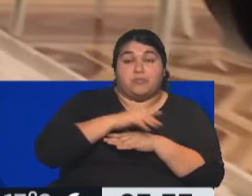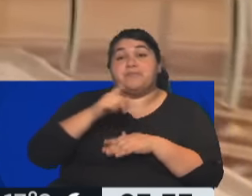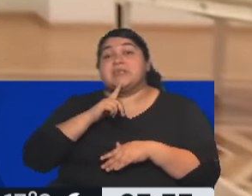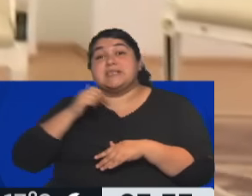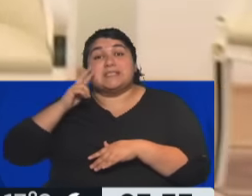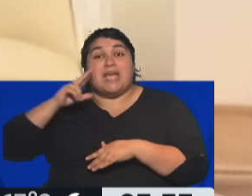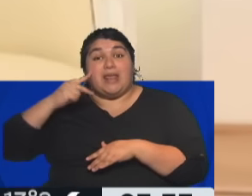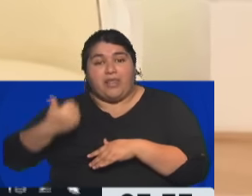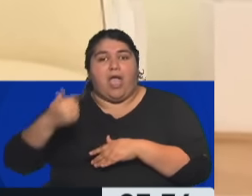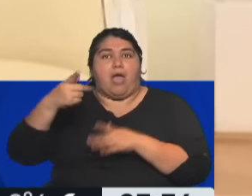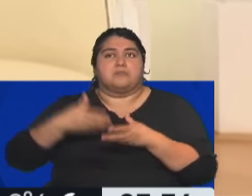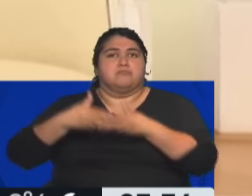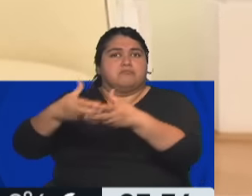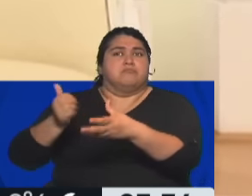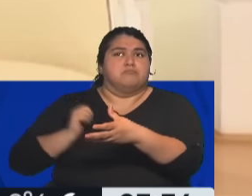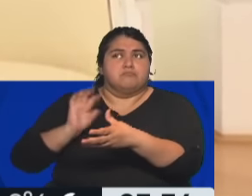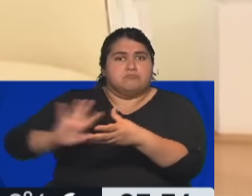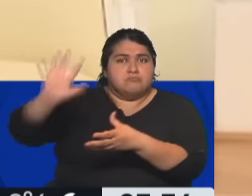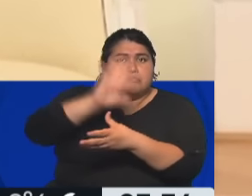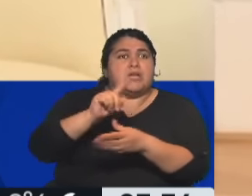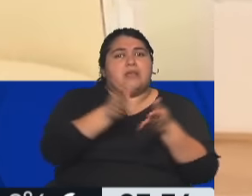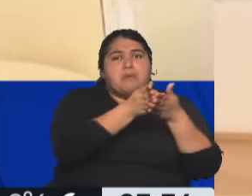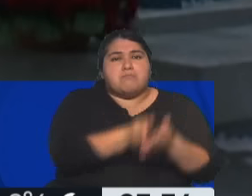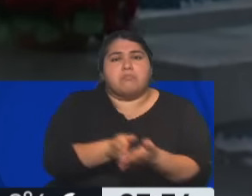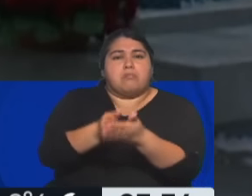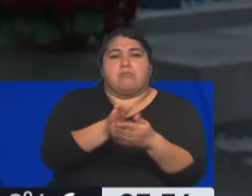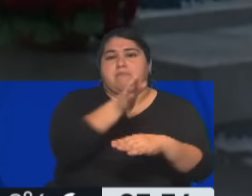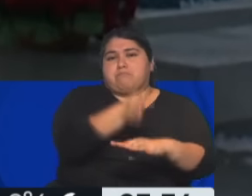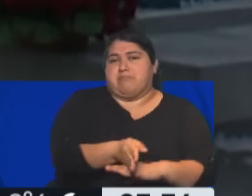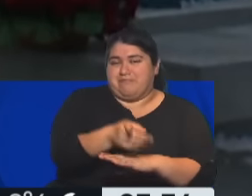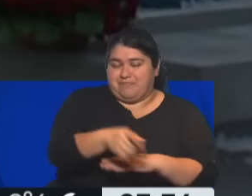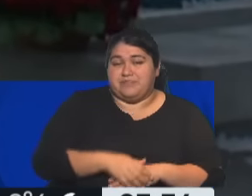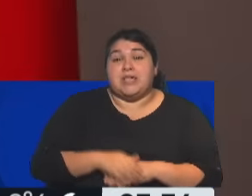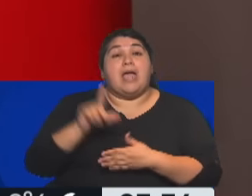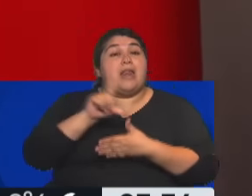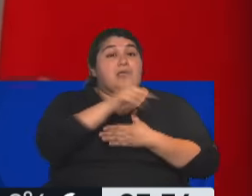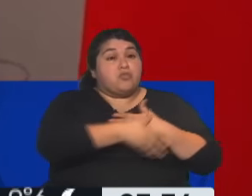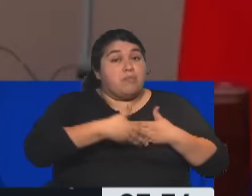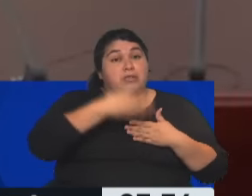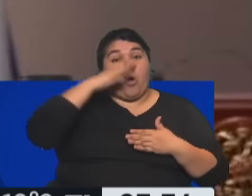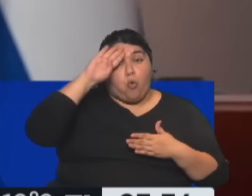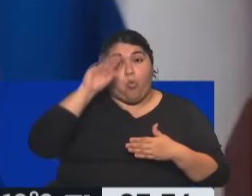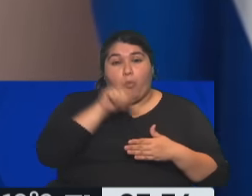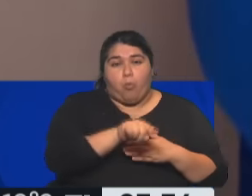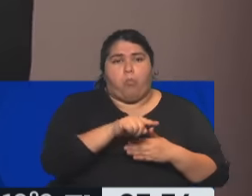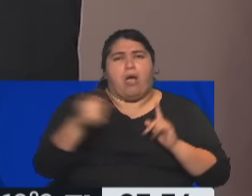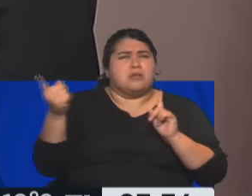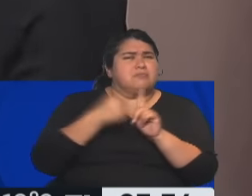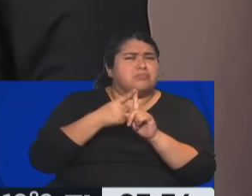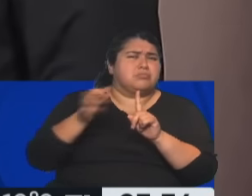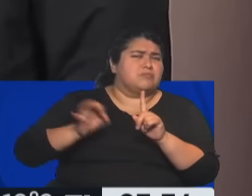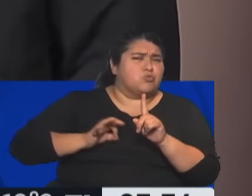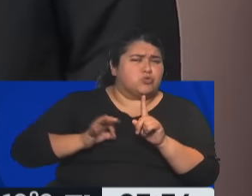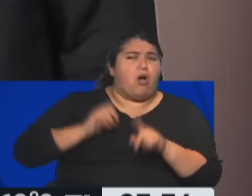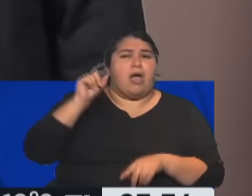tener tropas en Medio Oriente y una base naval en el Mediterráneo. Y en América Latina, con Cuba, país que tiene lazos de larga data con